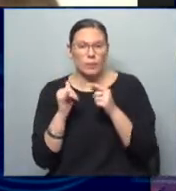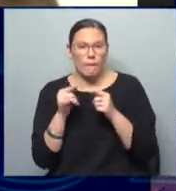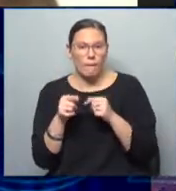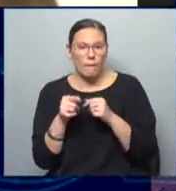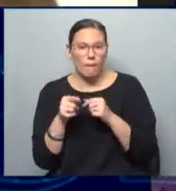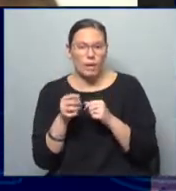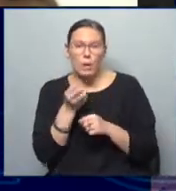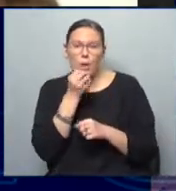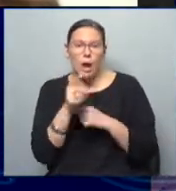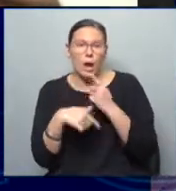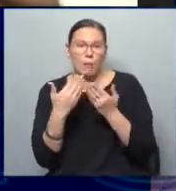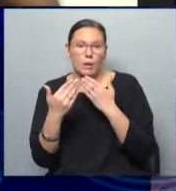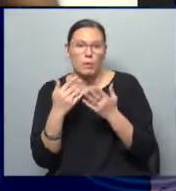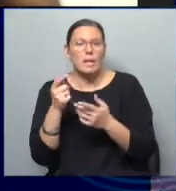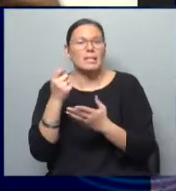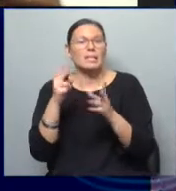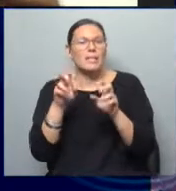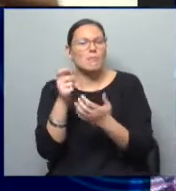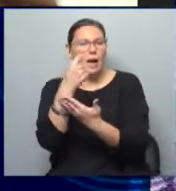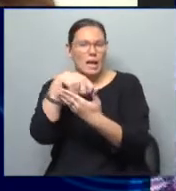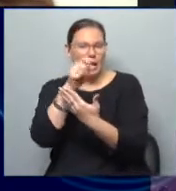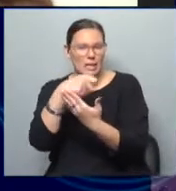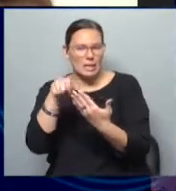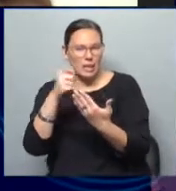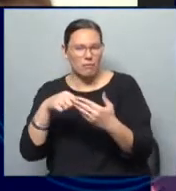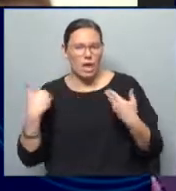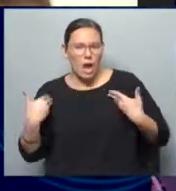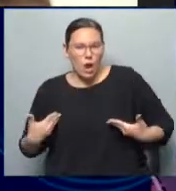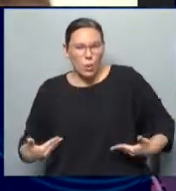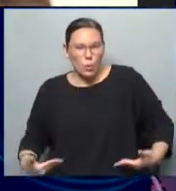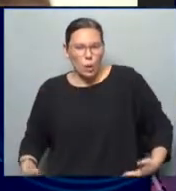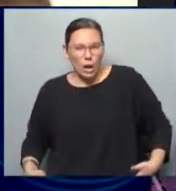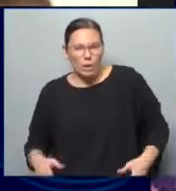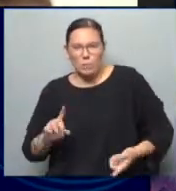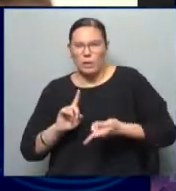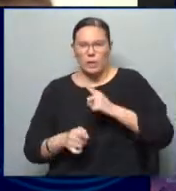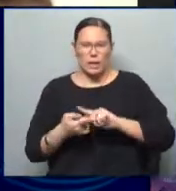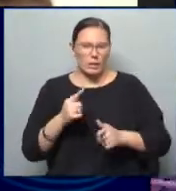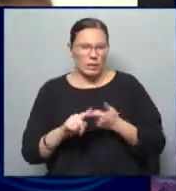Ahí estamos hablando de otro tema. El tema de la caligrafía y el cuerpo y el vínculo